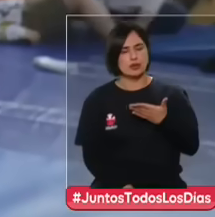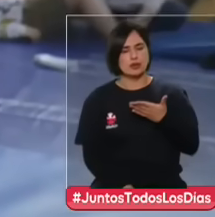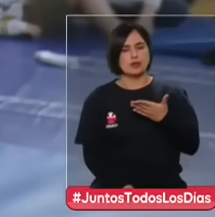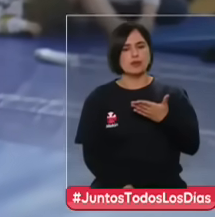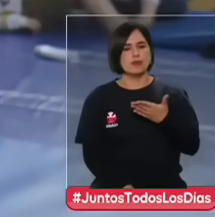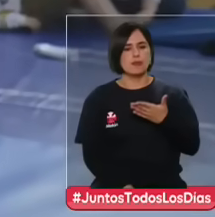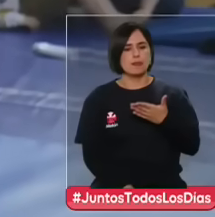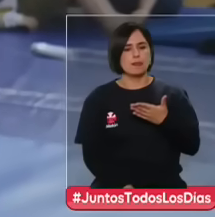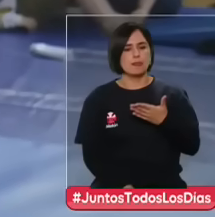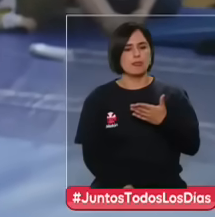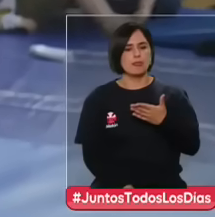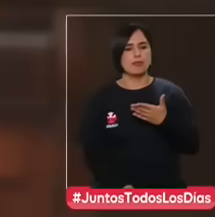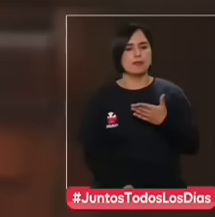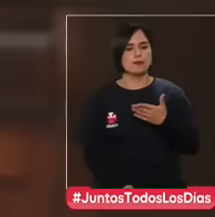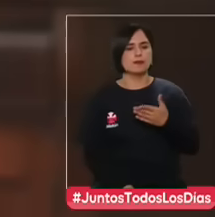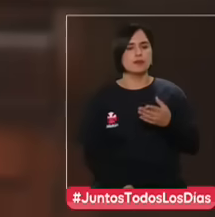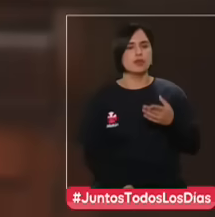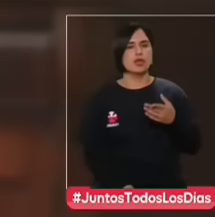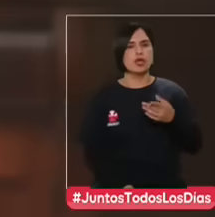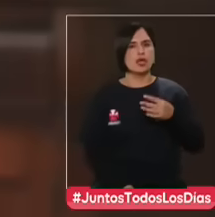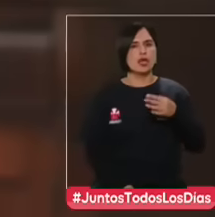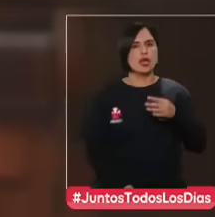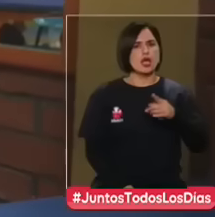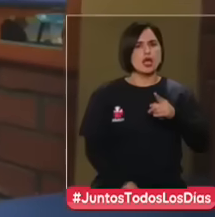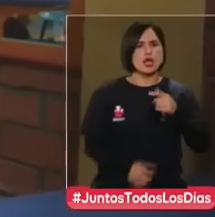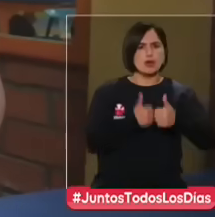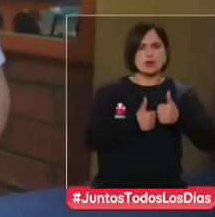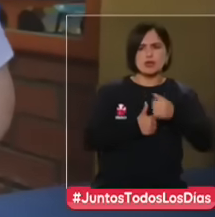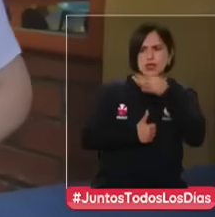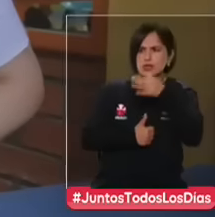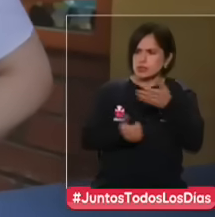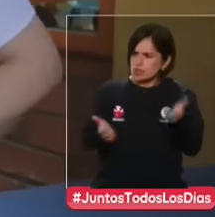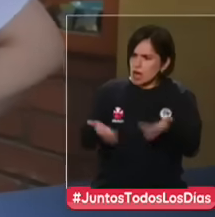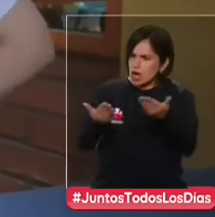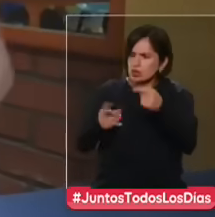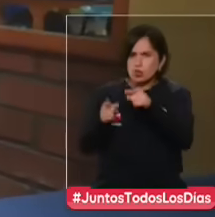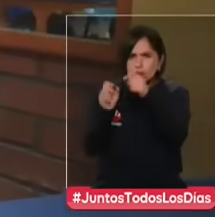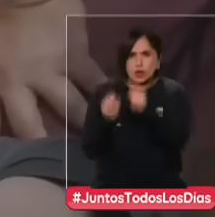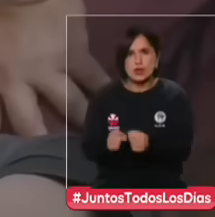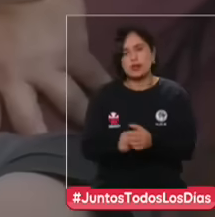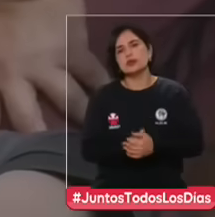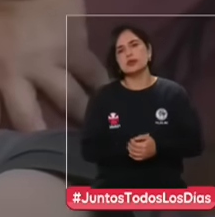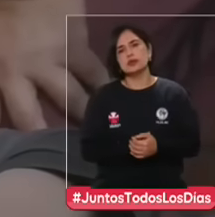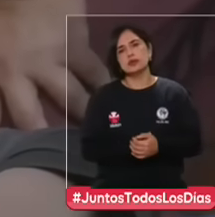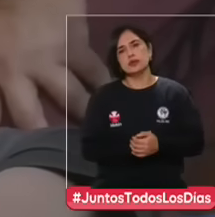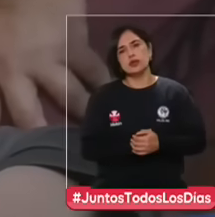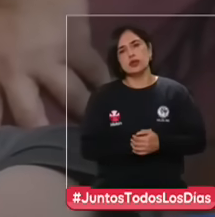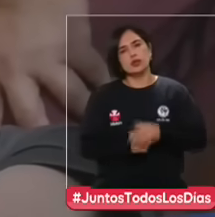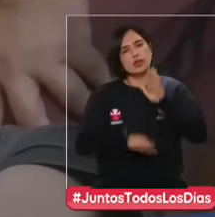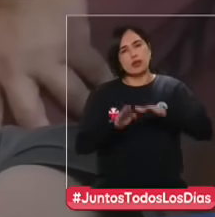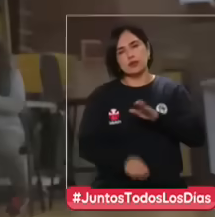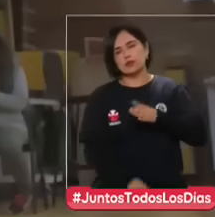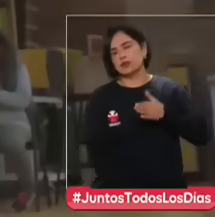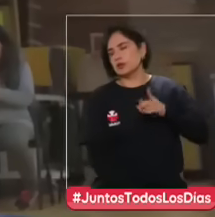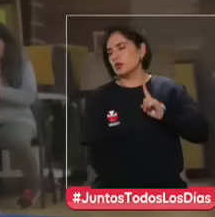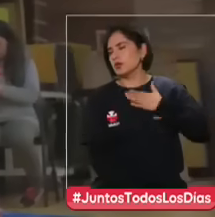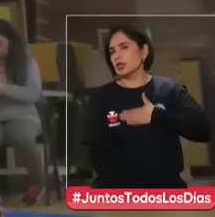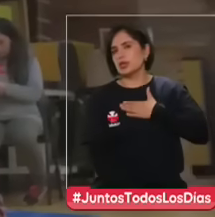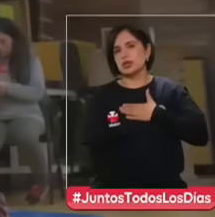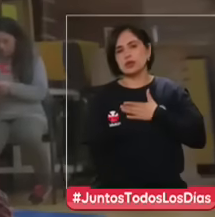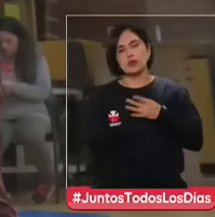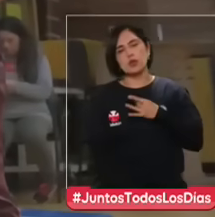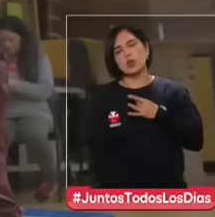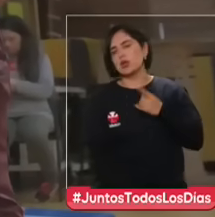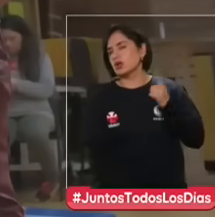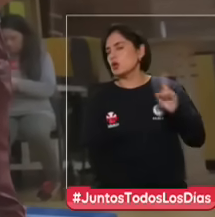siempre con esas palabras de aliento a la Marcela. Ya, pues, Marcelita, vamos, si tú podís. Habían tías que no querían nada. Que me duele el pie. Que nada.